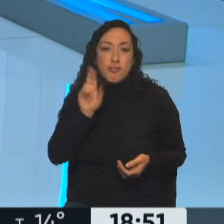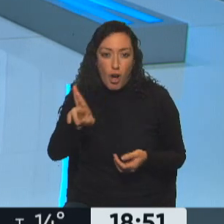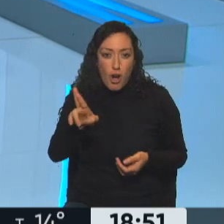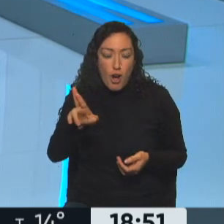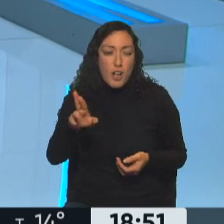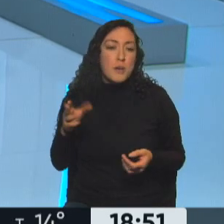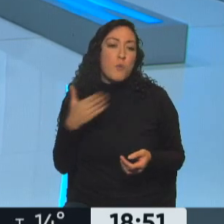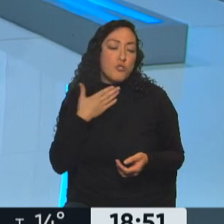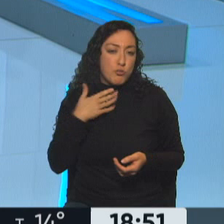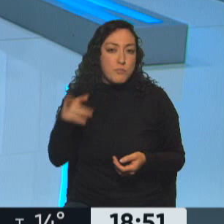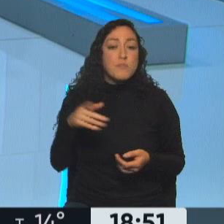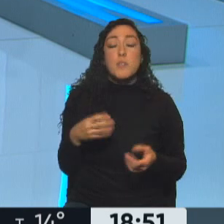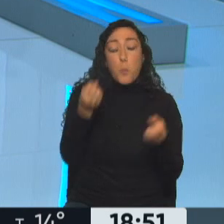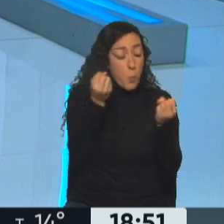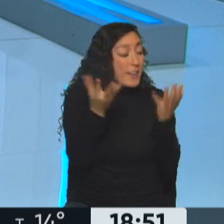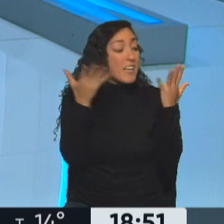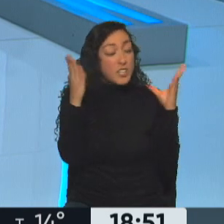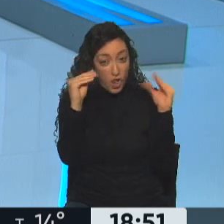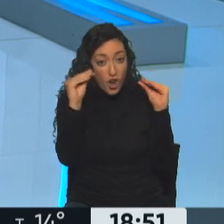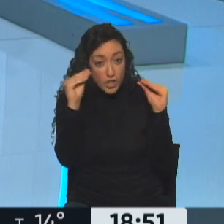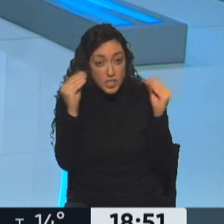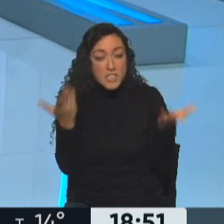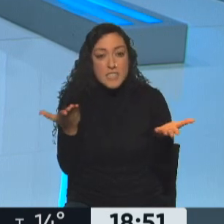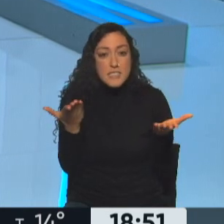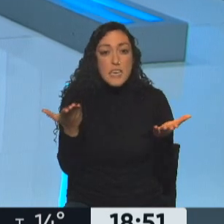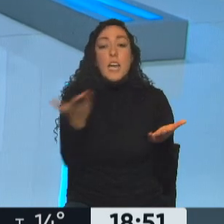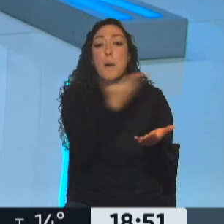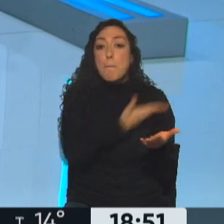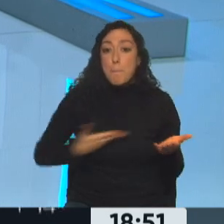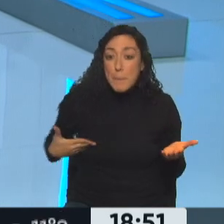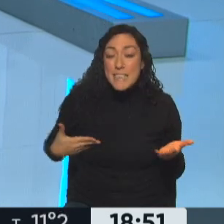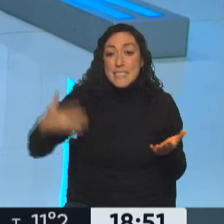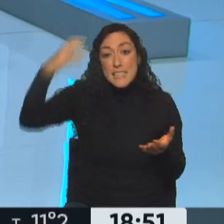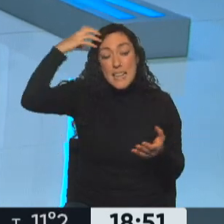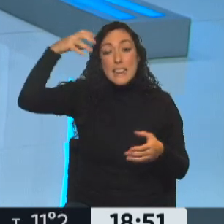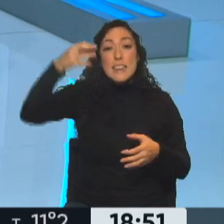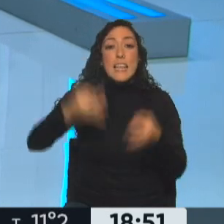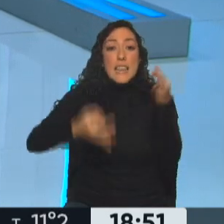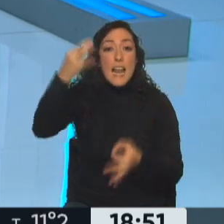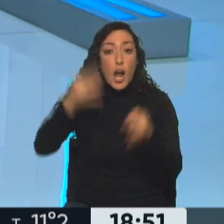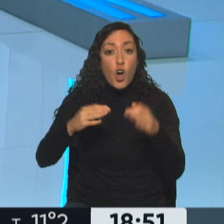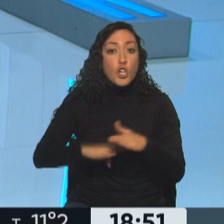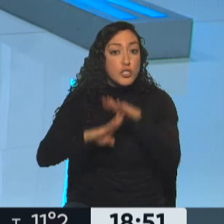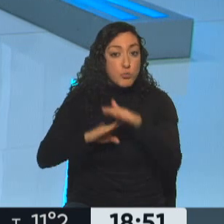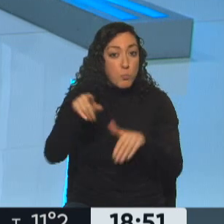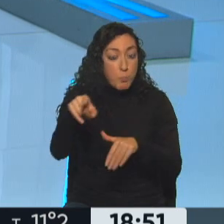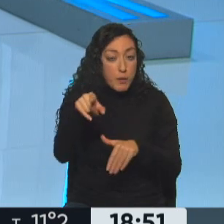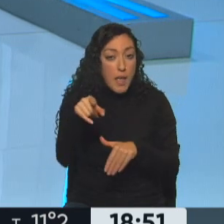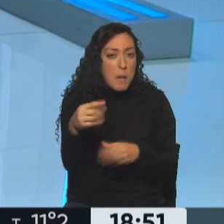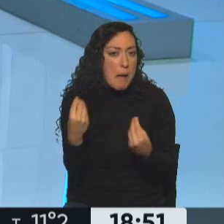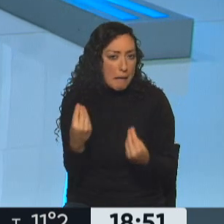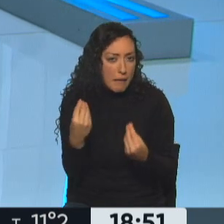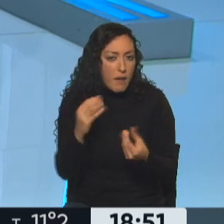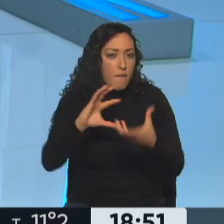tal? Buenas noches. Felicitas. Lo que hizo el presidente de la Corte Santafesina, Julio Gutiérrez, es lo que conocemos como un